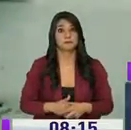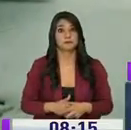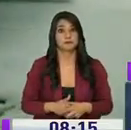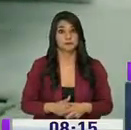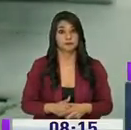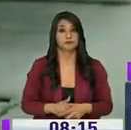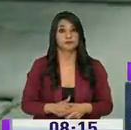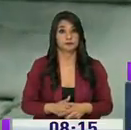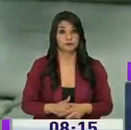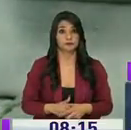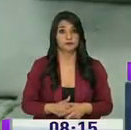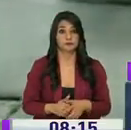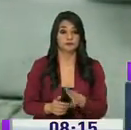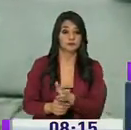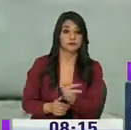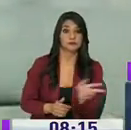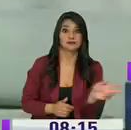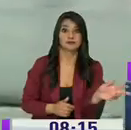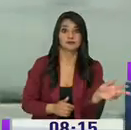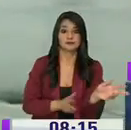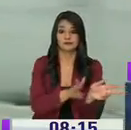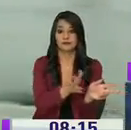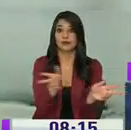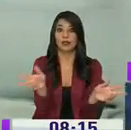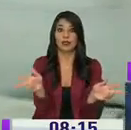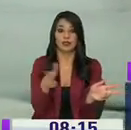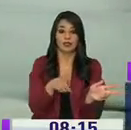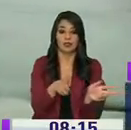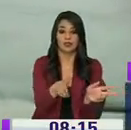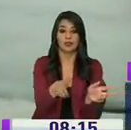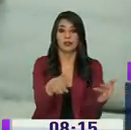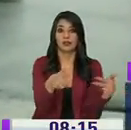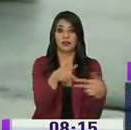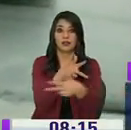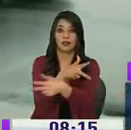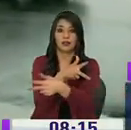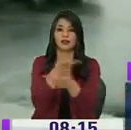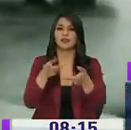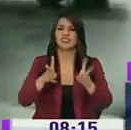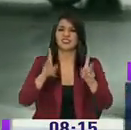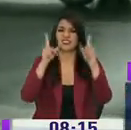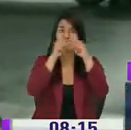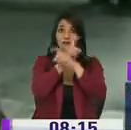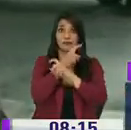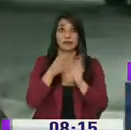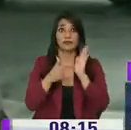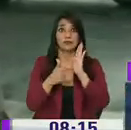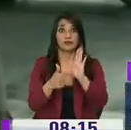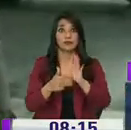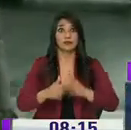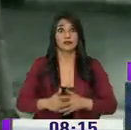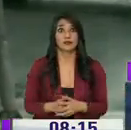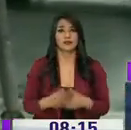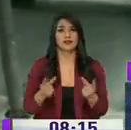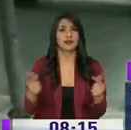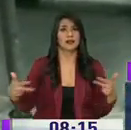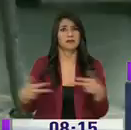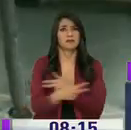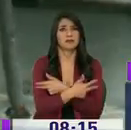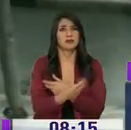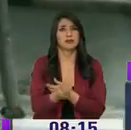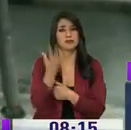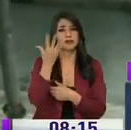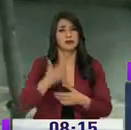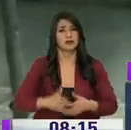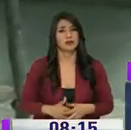este giros por todas las direcciones que se pueden realizar aquí. Eso también complica aún más. Miren la velocidad en que va ese carro blanco.